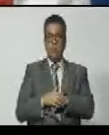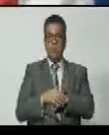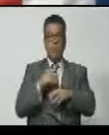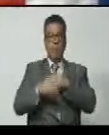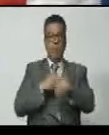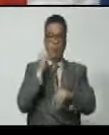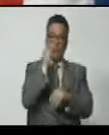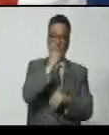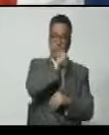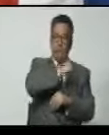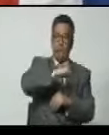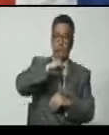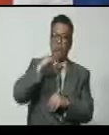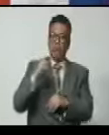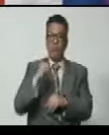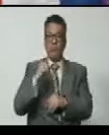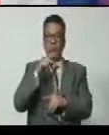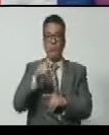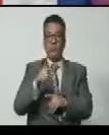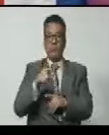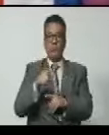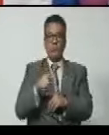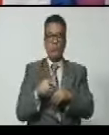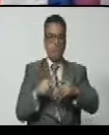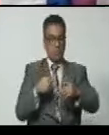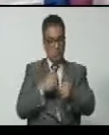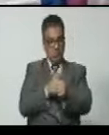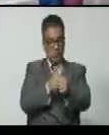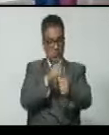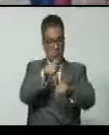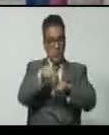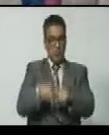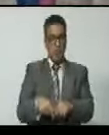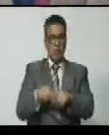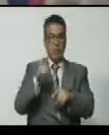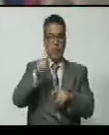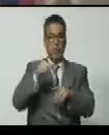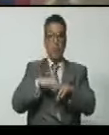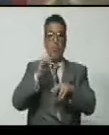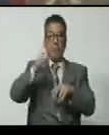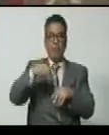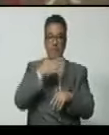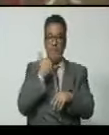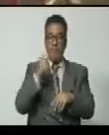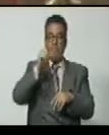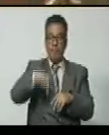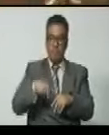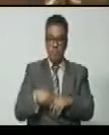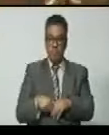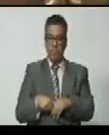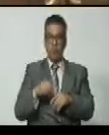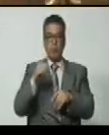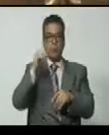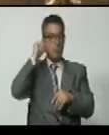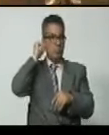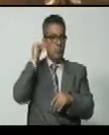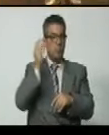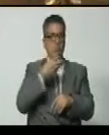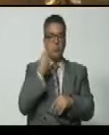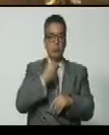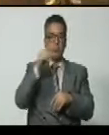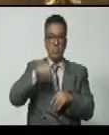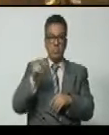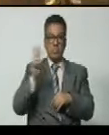siendo asesinada por sus verdugos. Es por eso que también hay que destacar el valor de la mujer joven